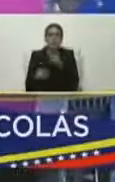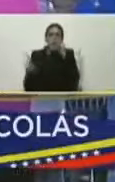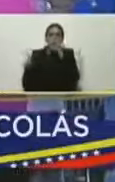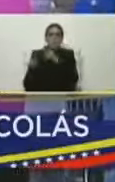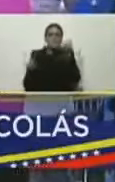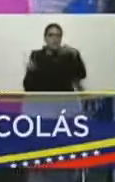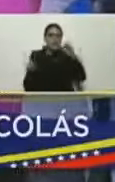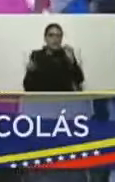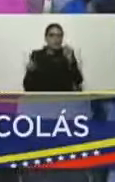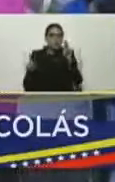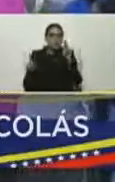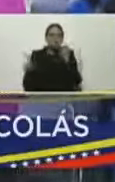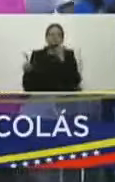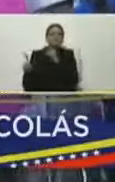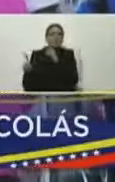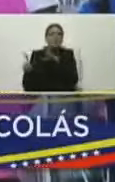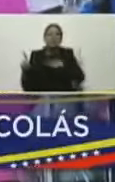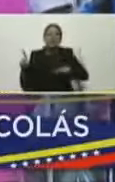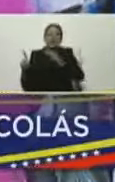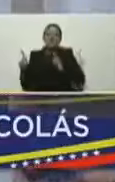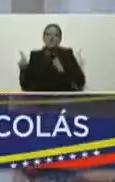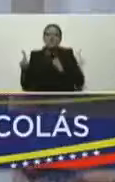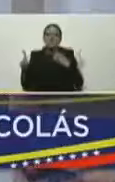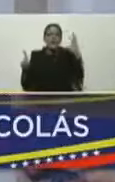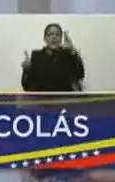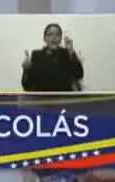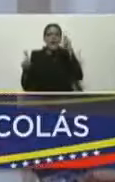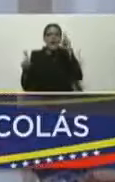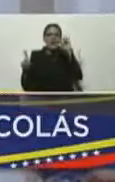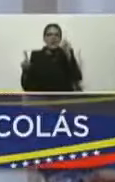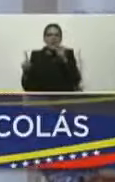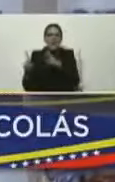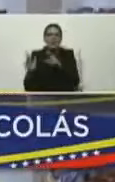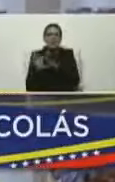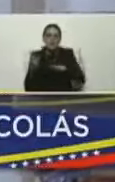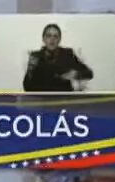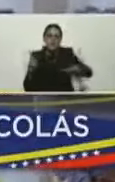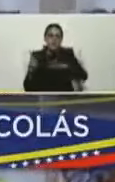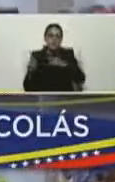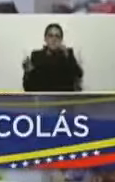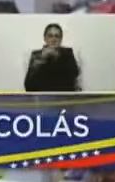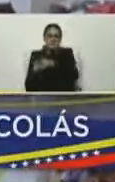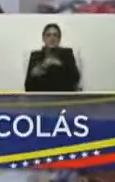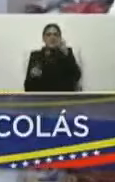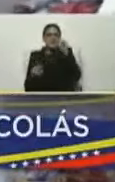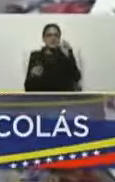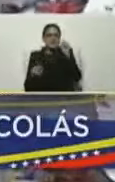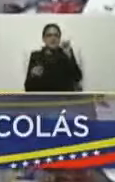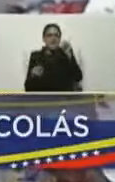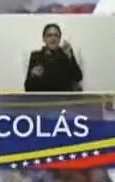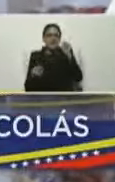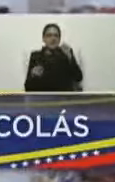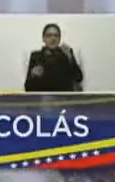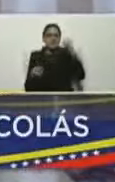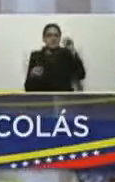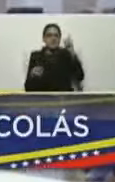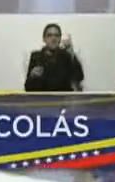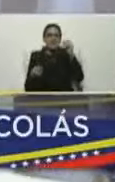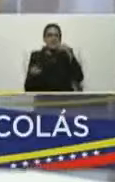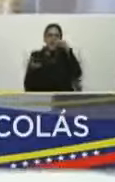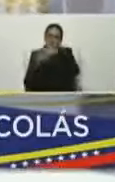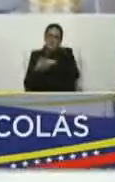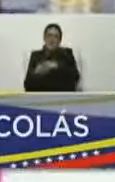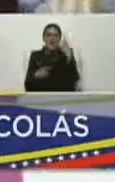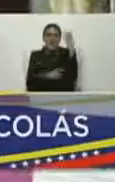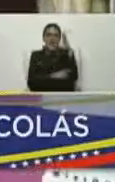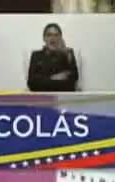Jesús García, ¿dónde eres tú? Katia. ¿Qué parte de Katia? Isaías Medina. Isaías Medina. Isaías, mi gente